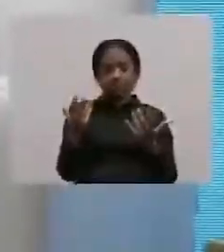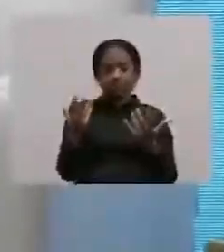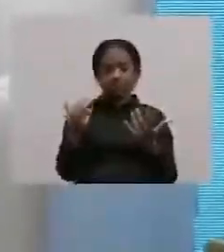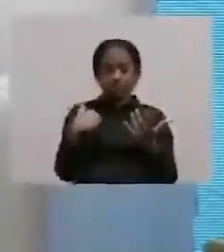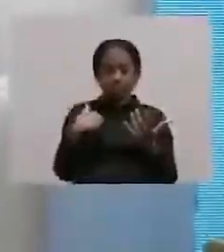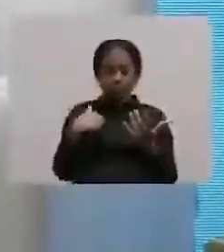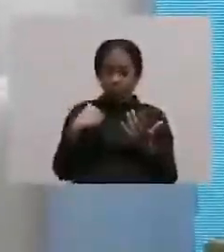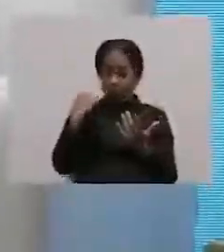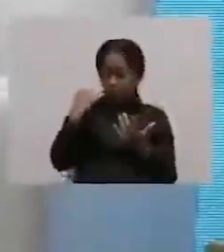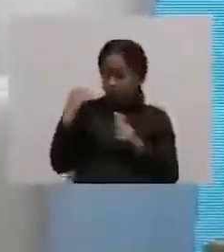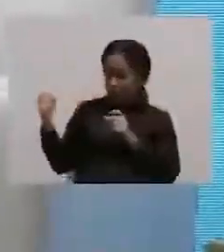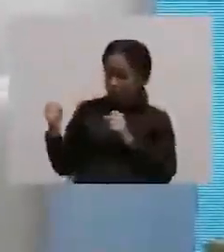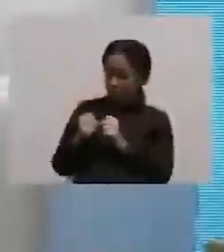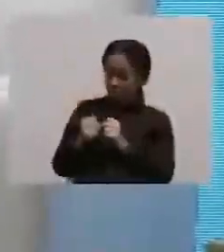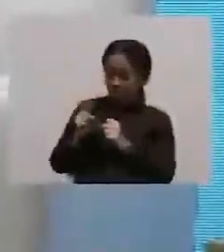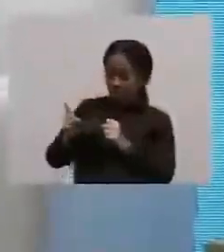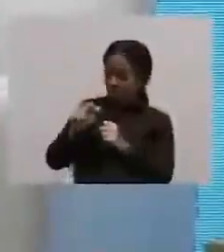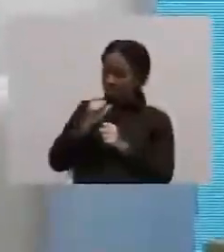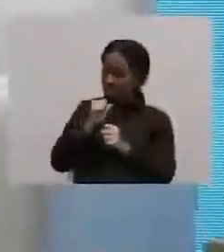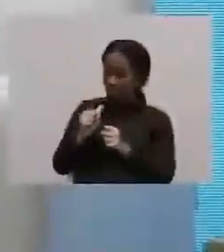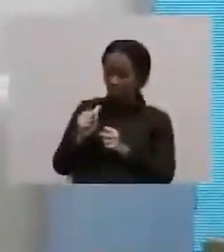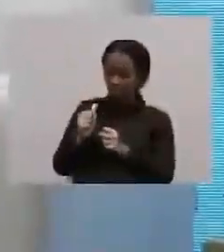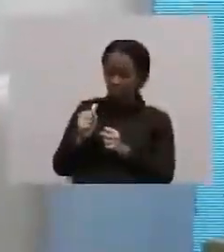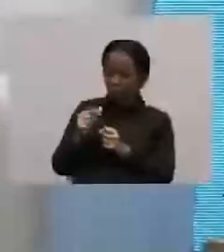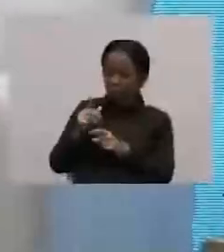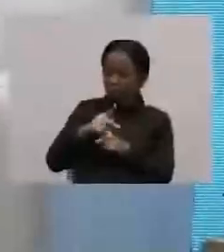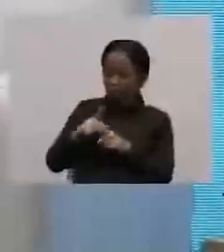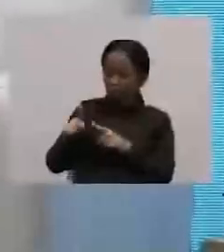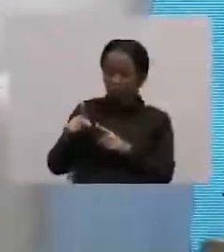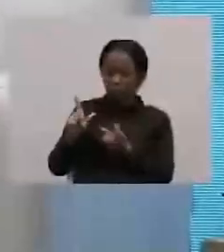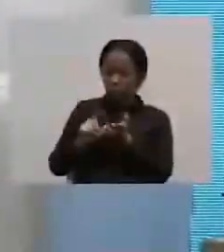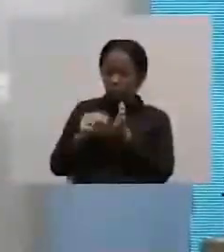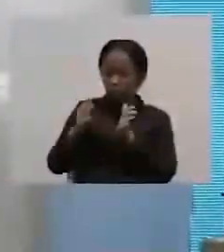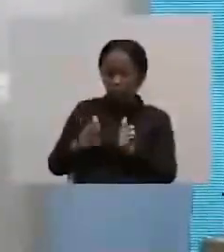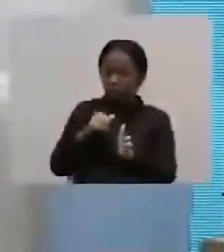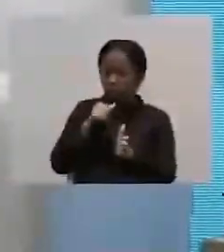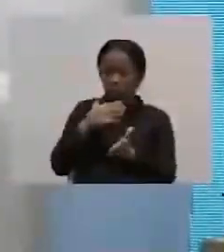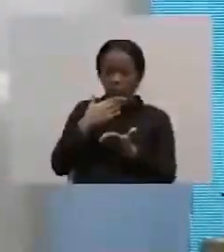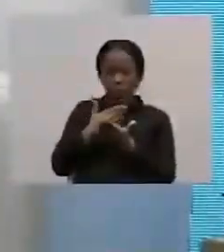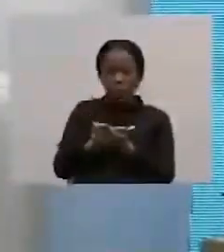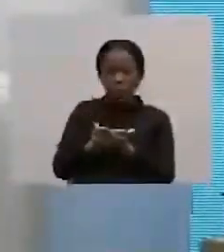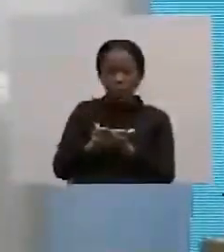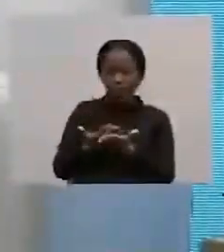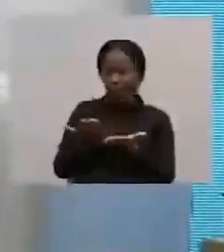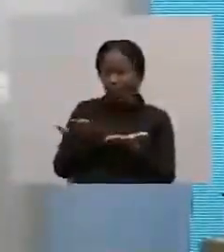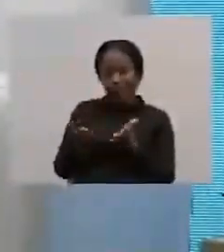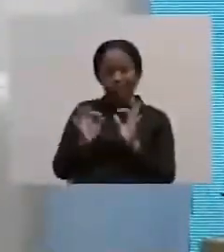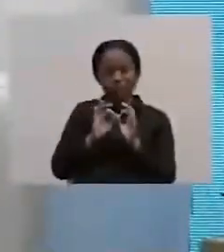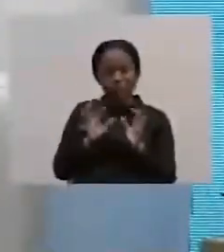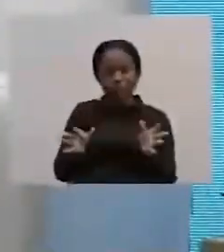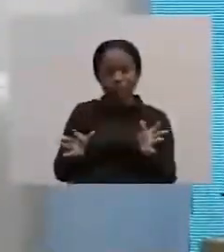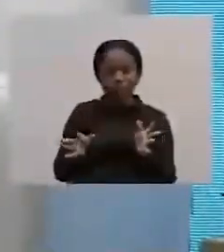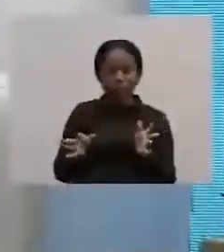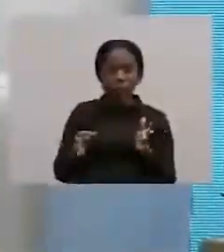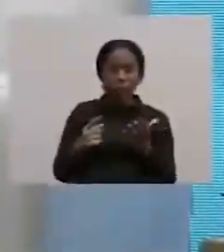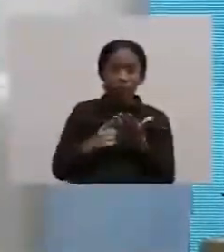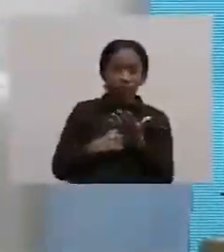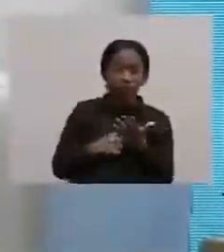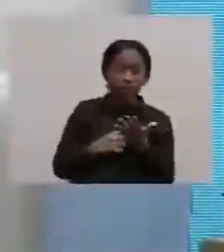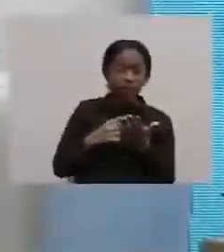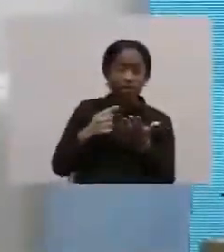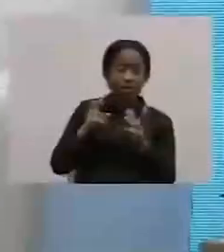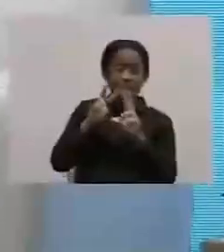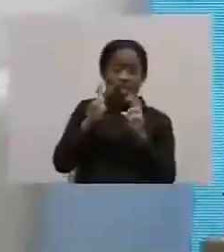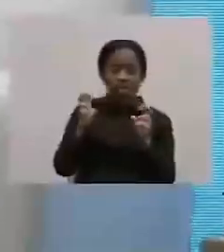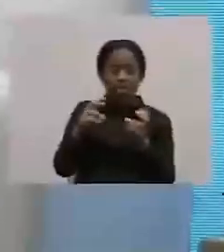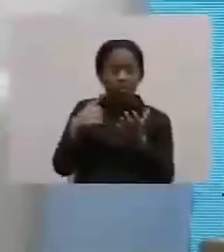nada con un periodista que no sea bueno. Yo quiero periodistas buenos. Ya, pueden haber otros temas, a lo mejor salariales del periodismo, que a